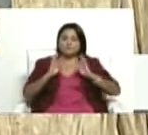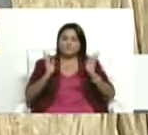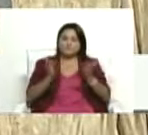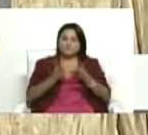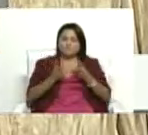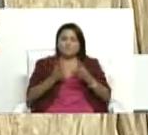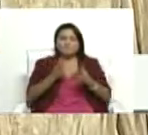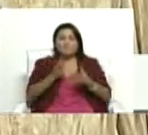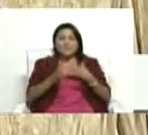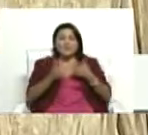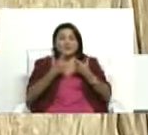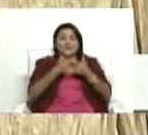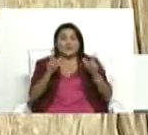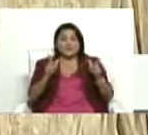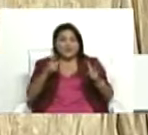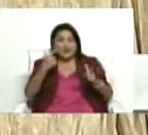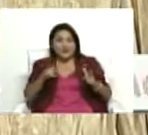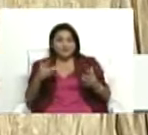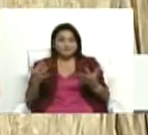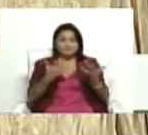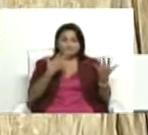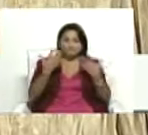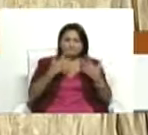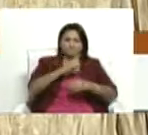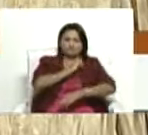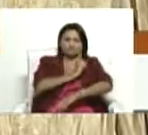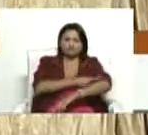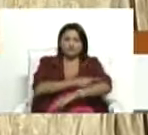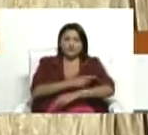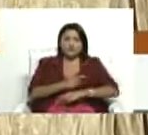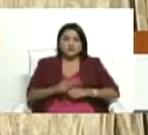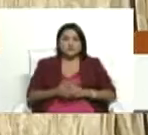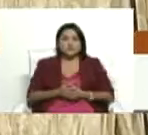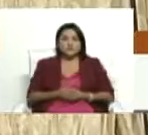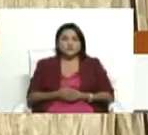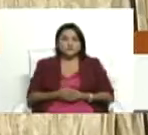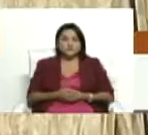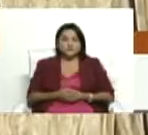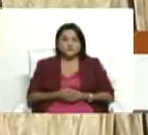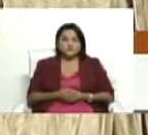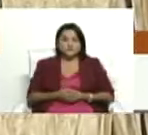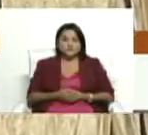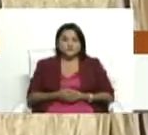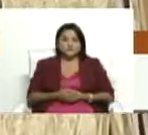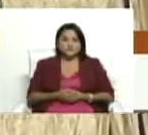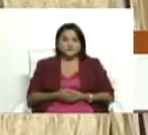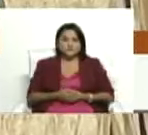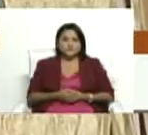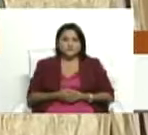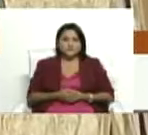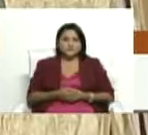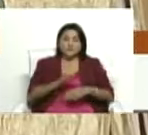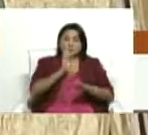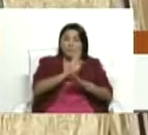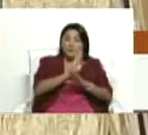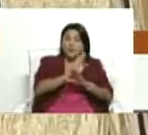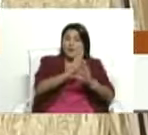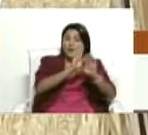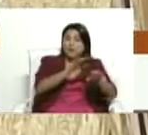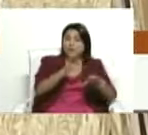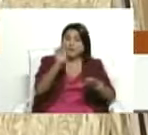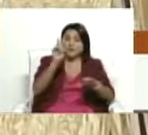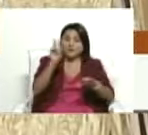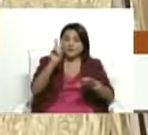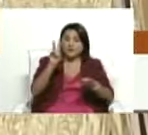respira libertad, valentía, defensa de nuestro terruño, defensa de